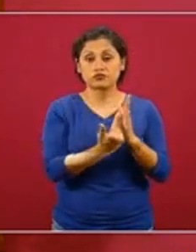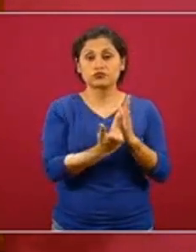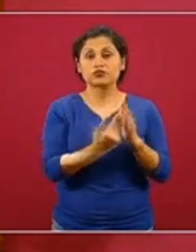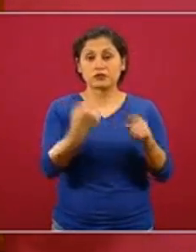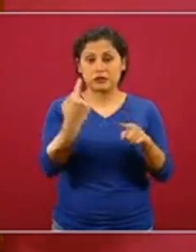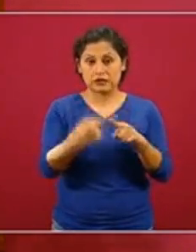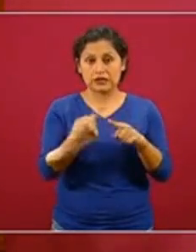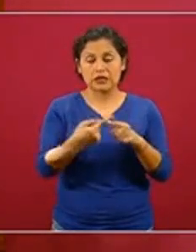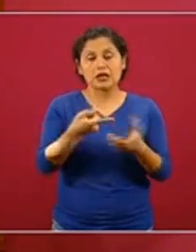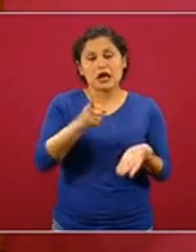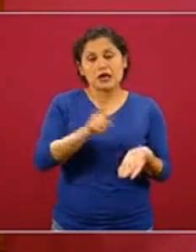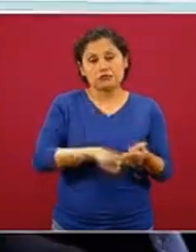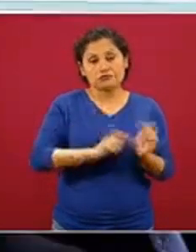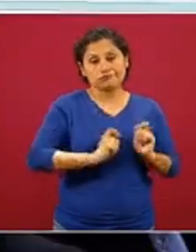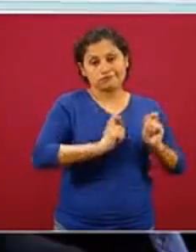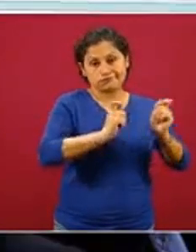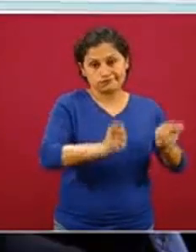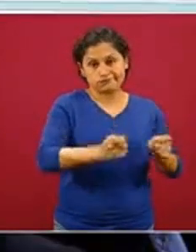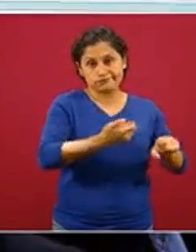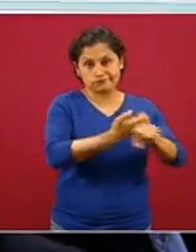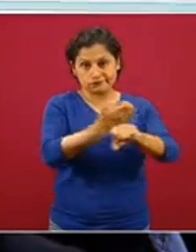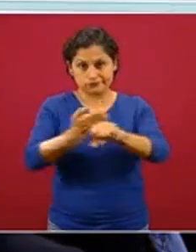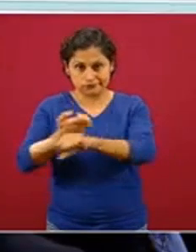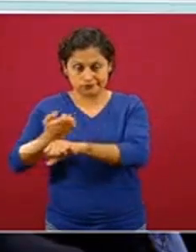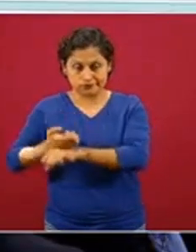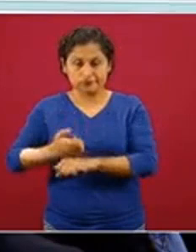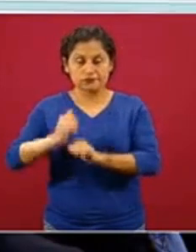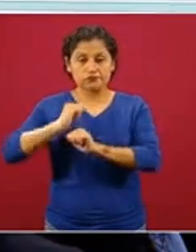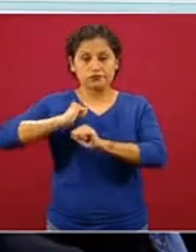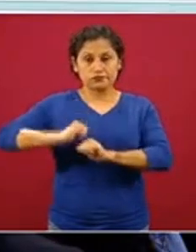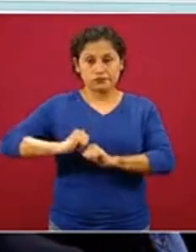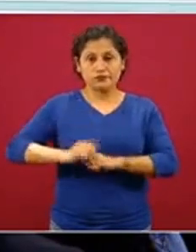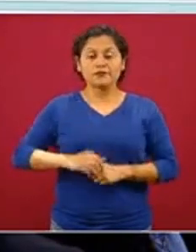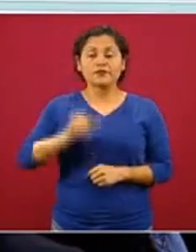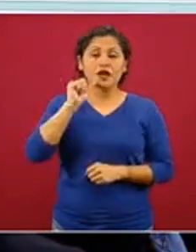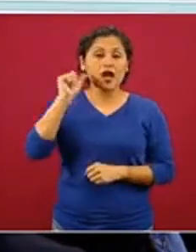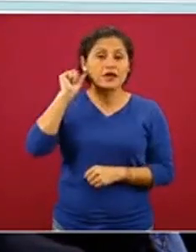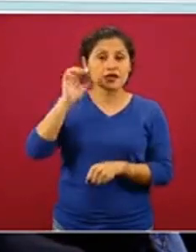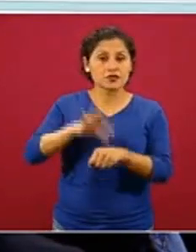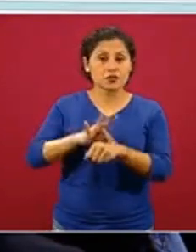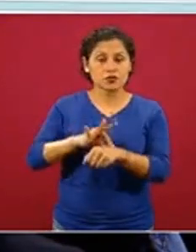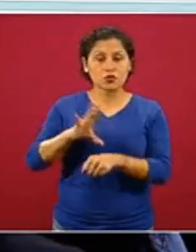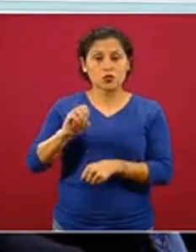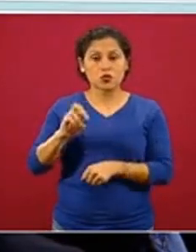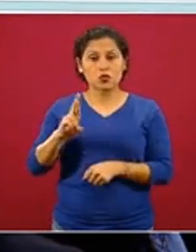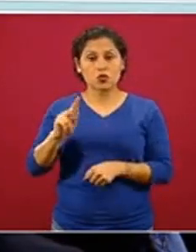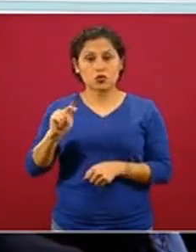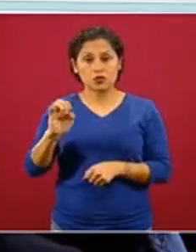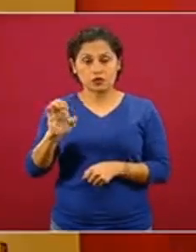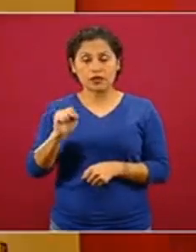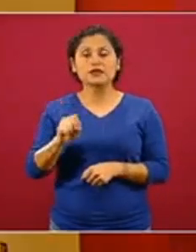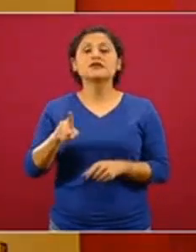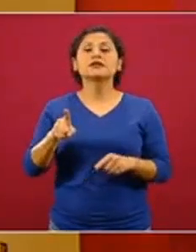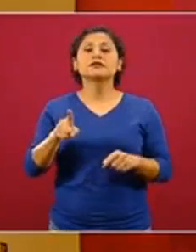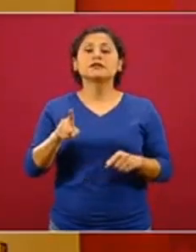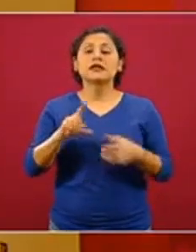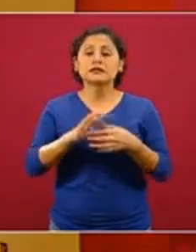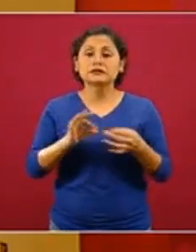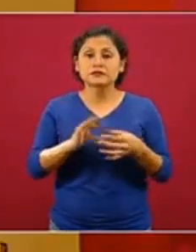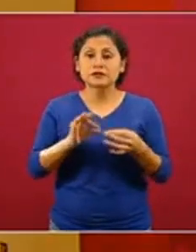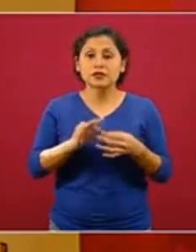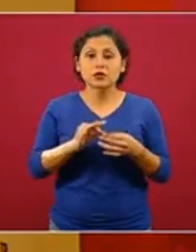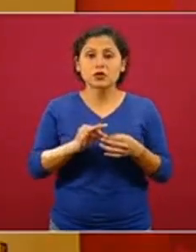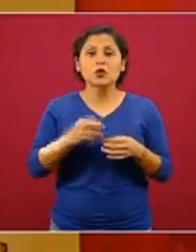las entidades federativas. Esto, como explicaba ayer el doctor Ricardo Cortés, nos llevó a una reducción muy sustancial en el